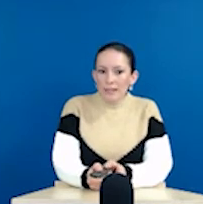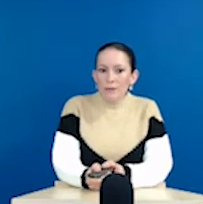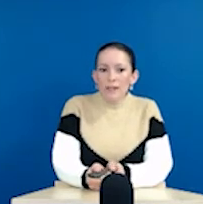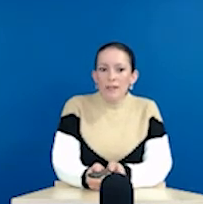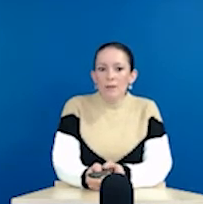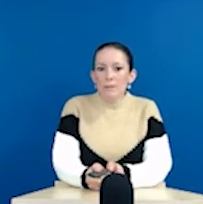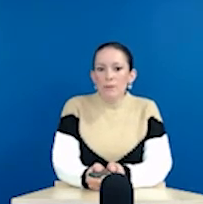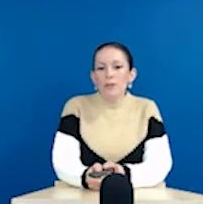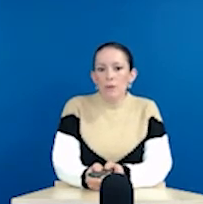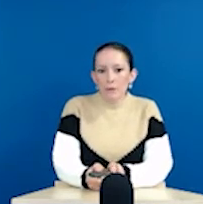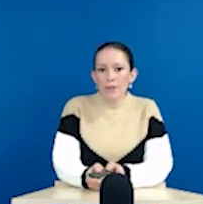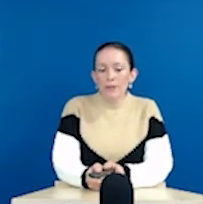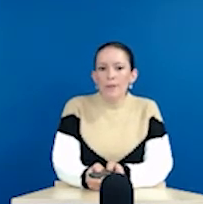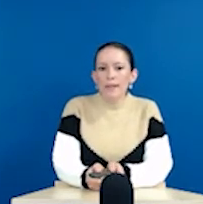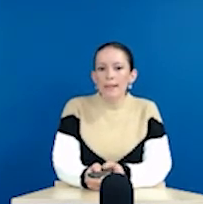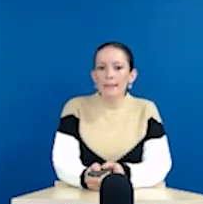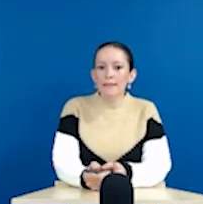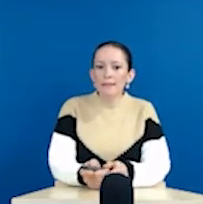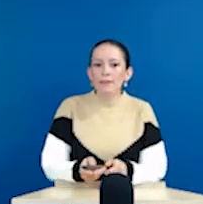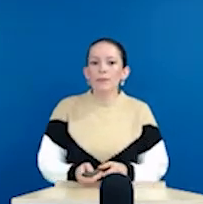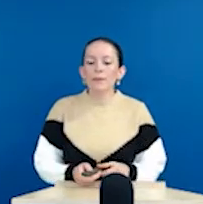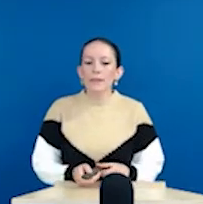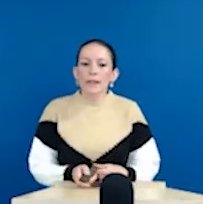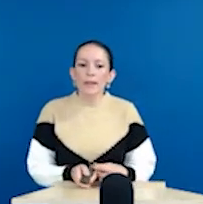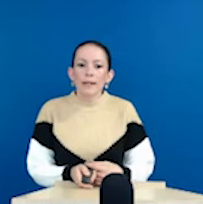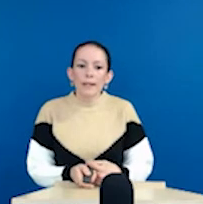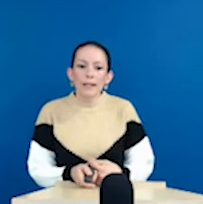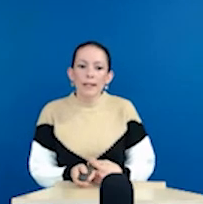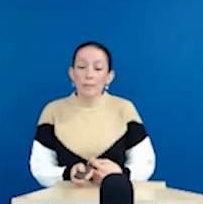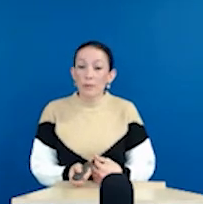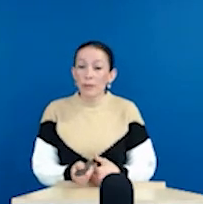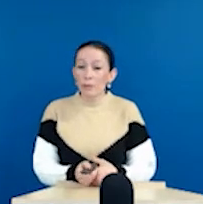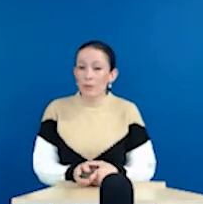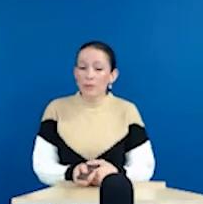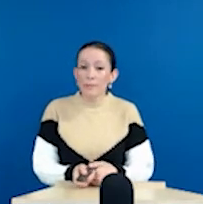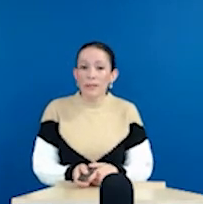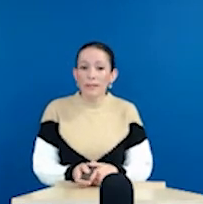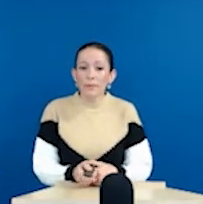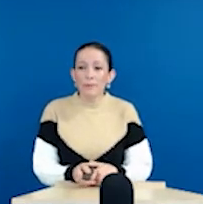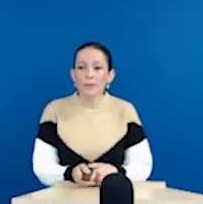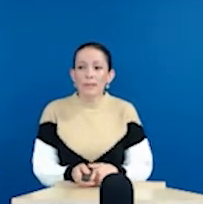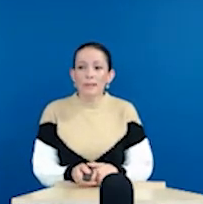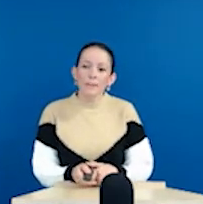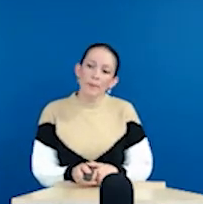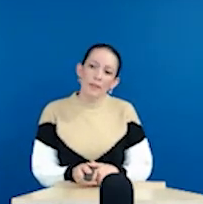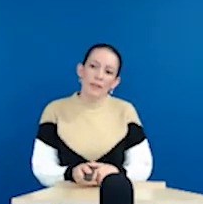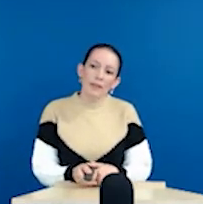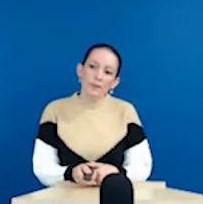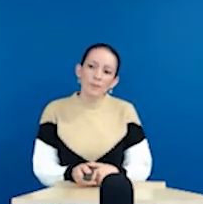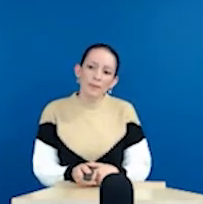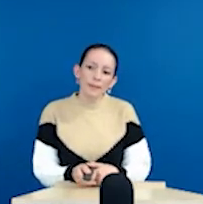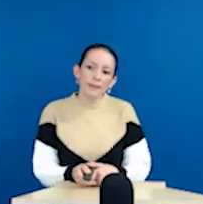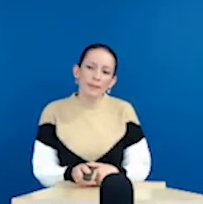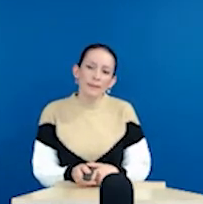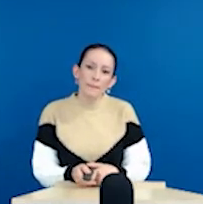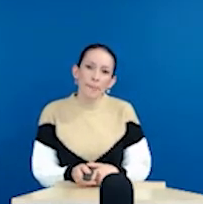escucha activa y un apoyo psicológico. En esta atención, el apoyo psicológico también es muy importante porque